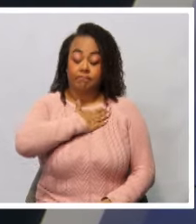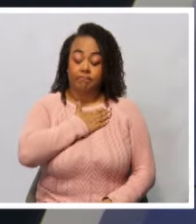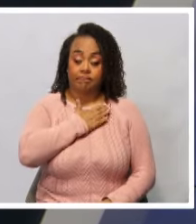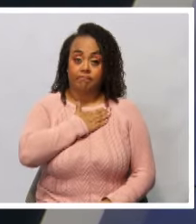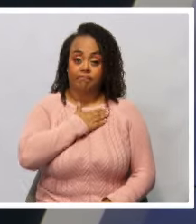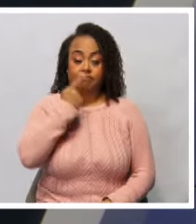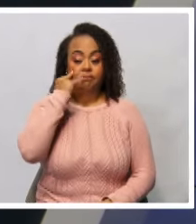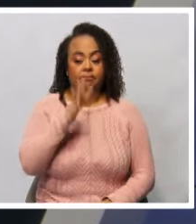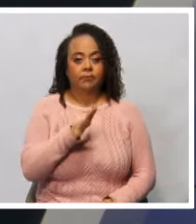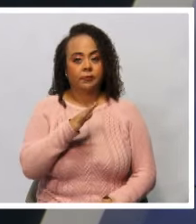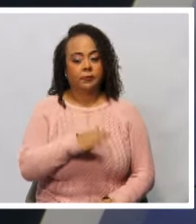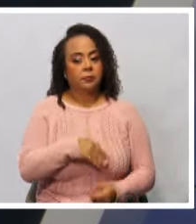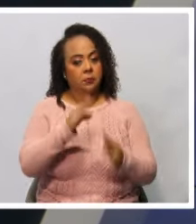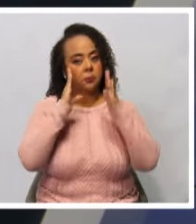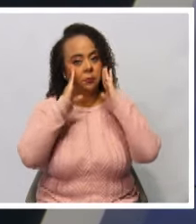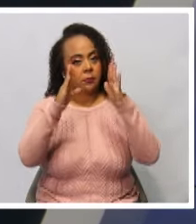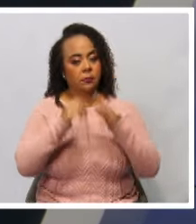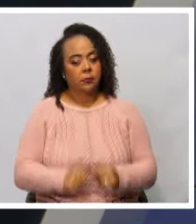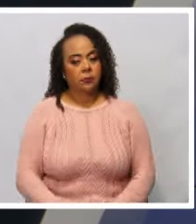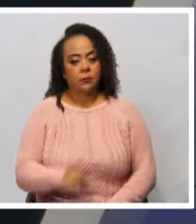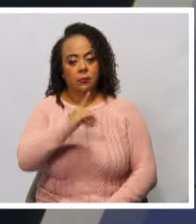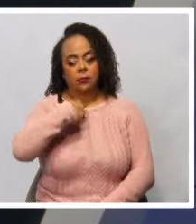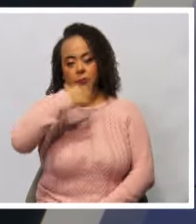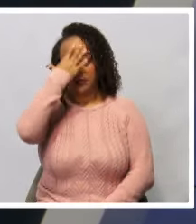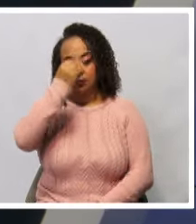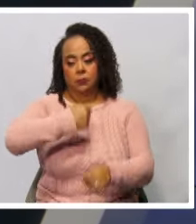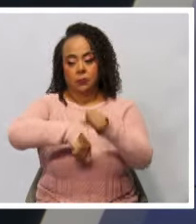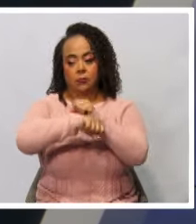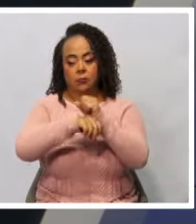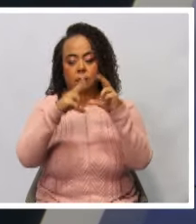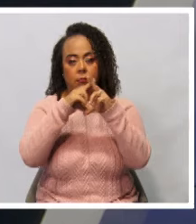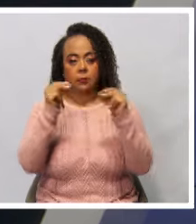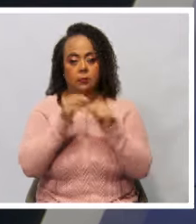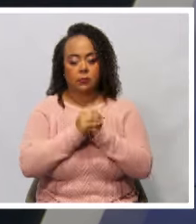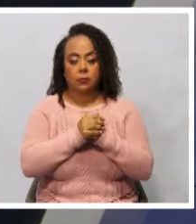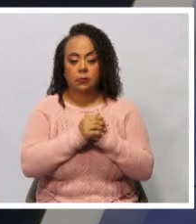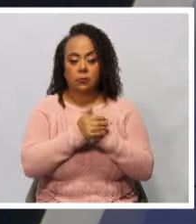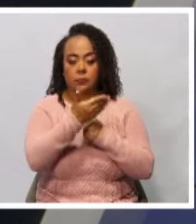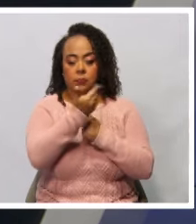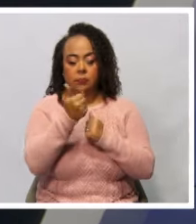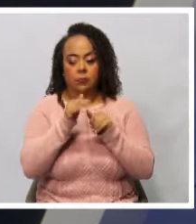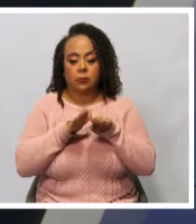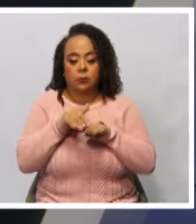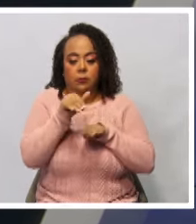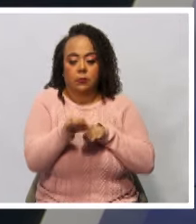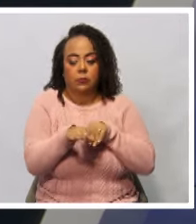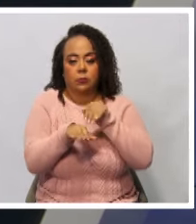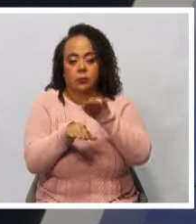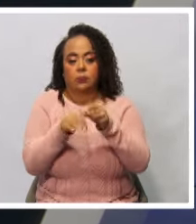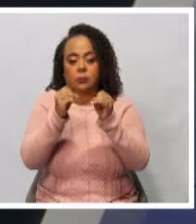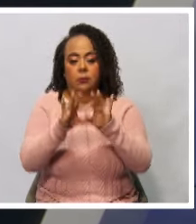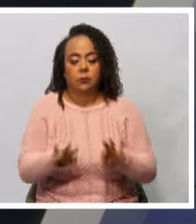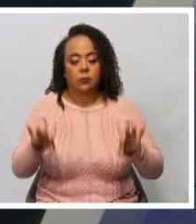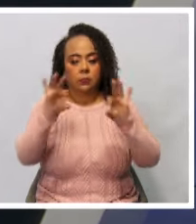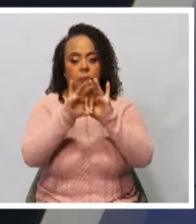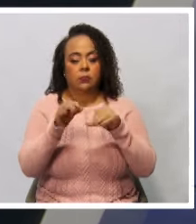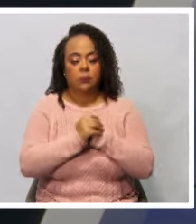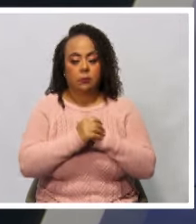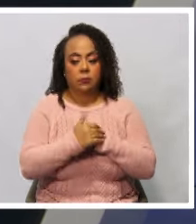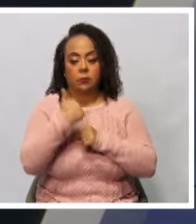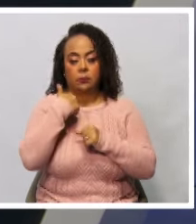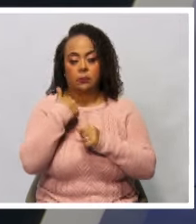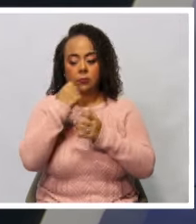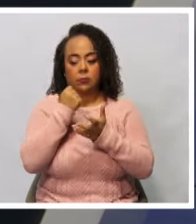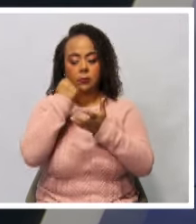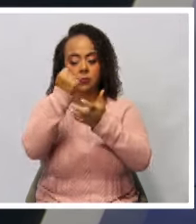parece muy llamativo y creo que el fútbol nicaragüense está dando pasos muy importantes. Tienen la inversión